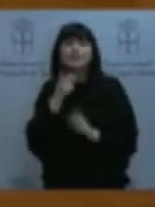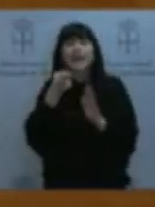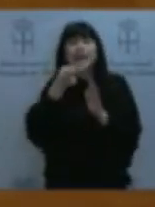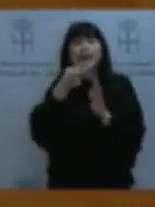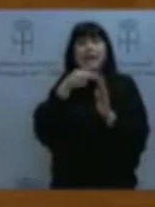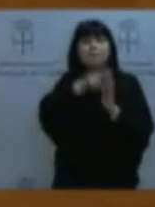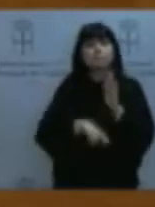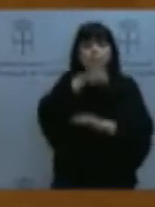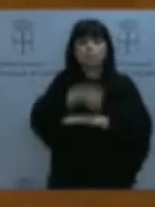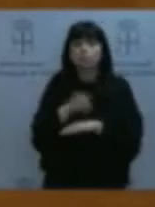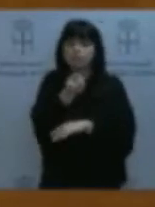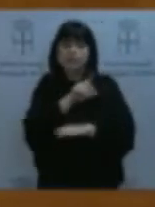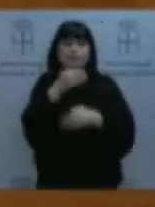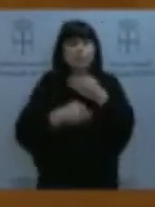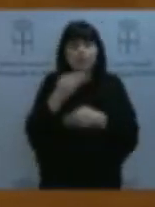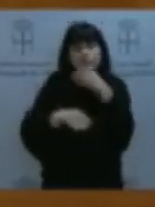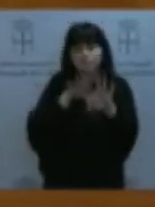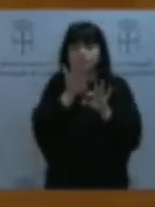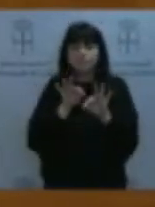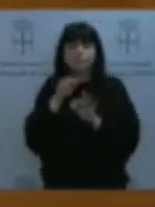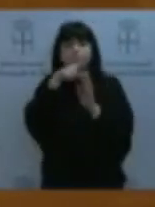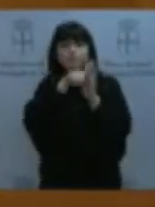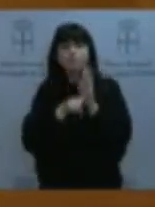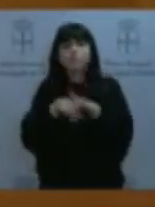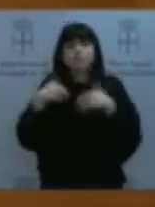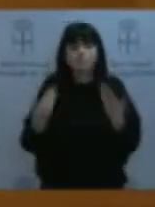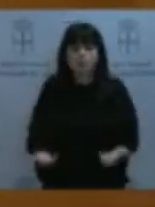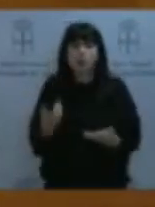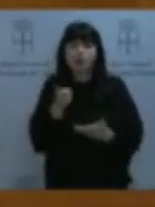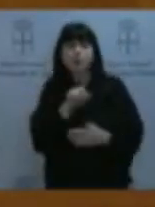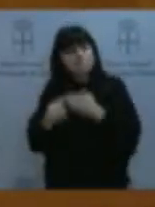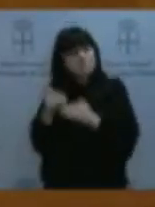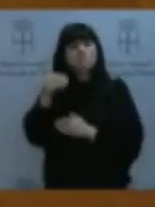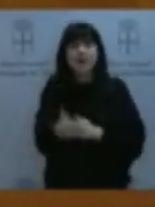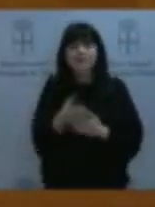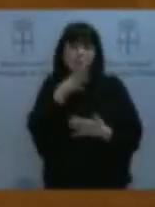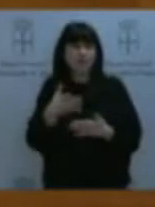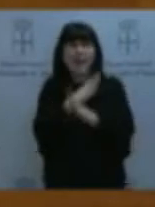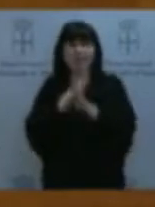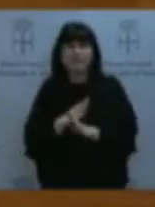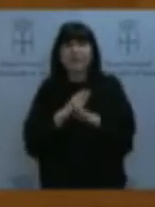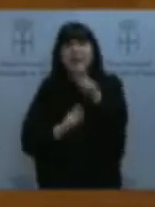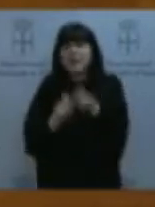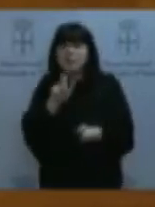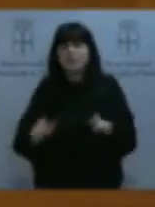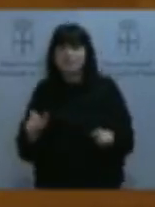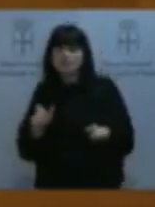personal que promovió su Gobierno, que es un auténtico coladero para el acceso discrecional a estos puestos de trabajo del sector público autonómico.